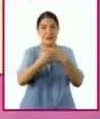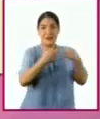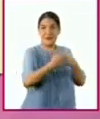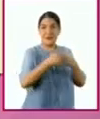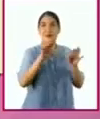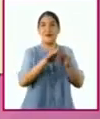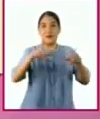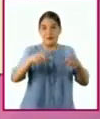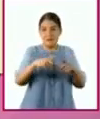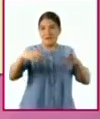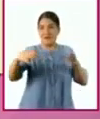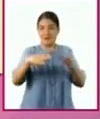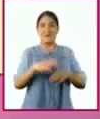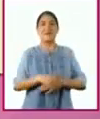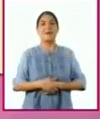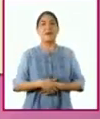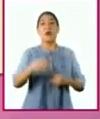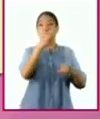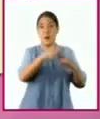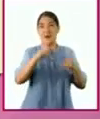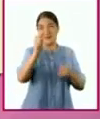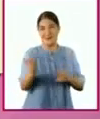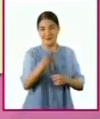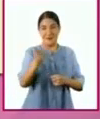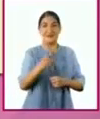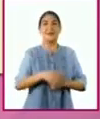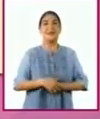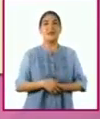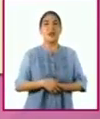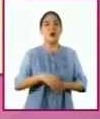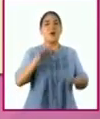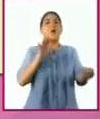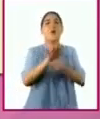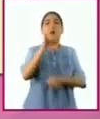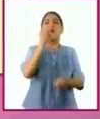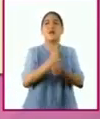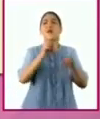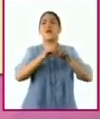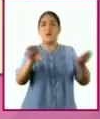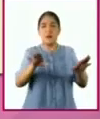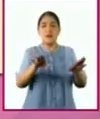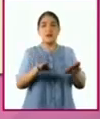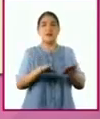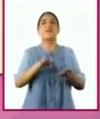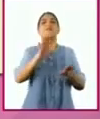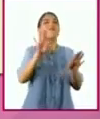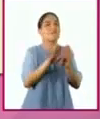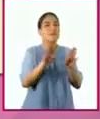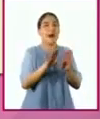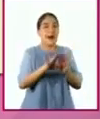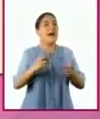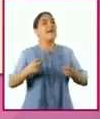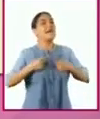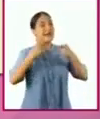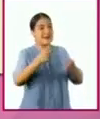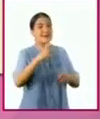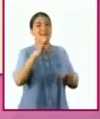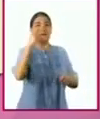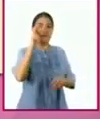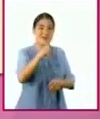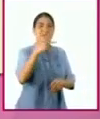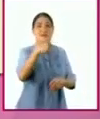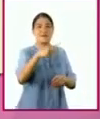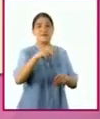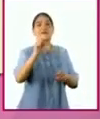La última pregunta de nuestra sesión dice así: ¿cuál es la información que nos da a conocer una figura conocida